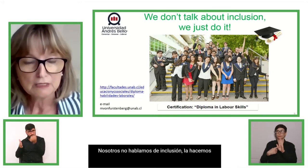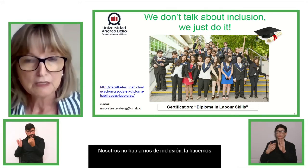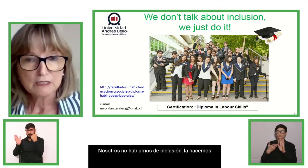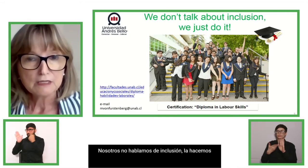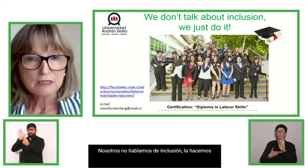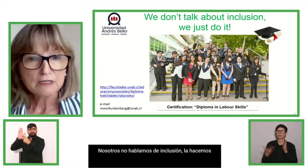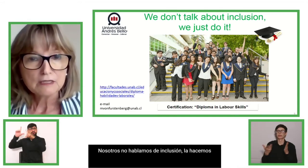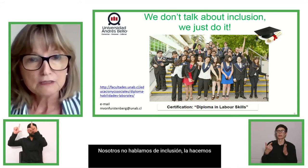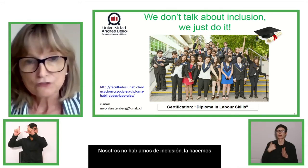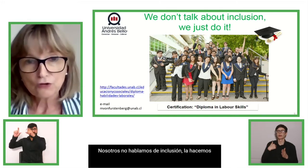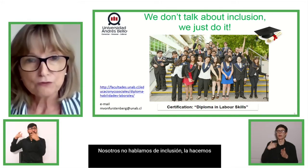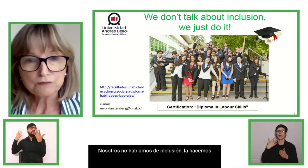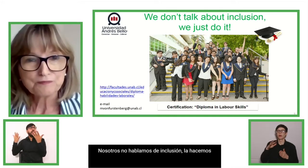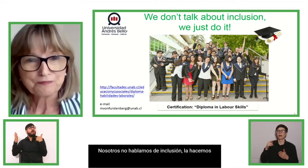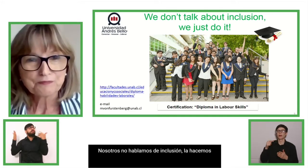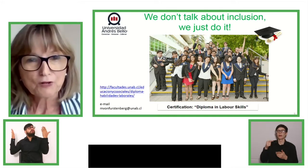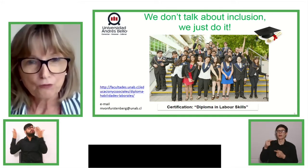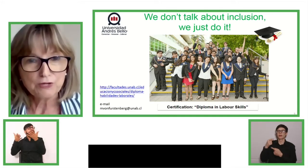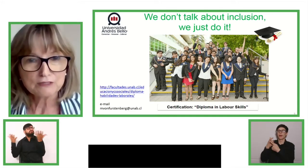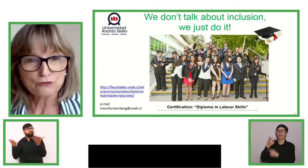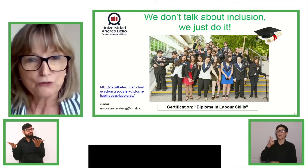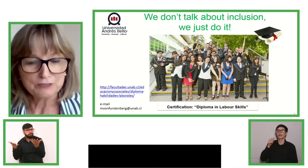Esto es nuestra generación